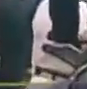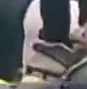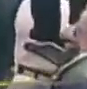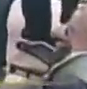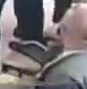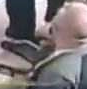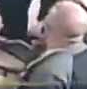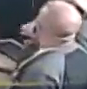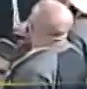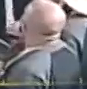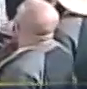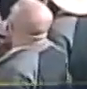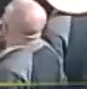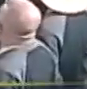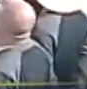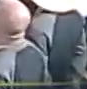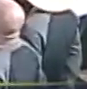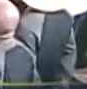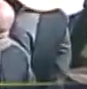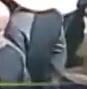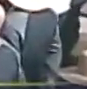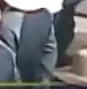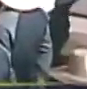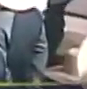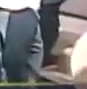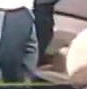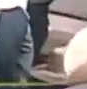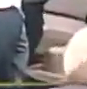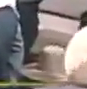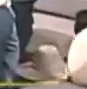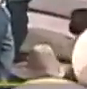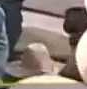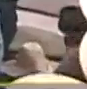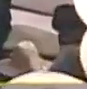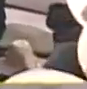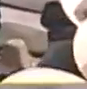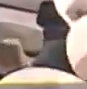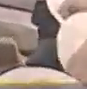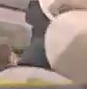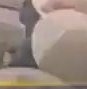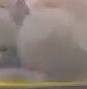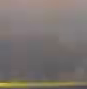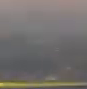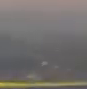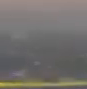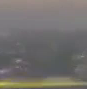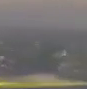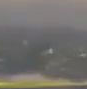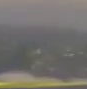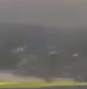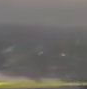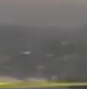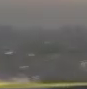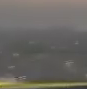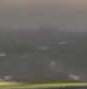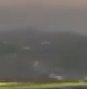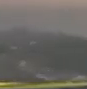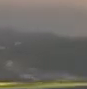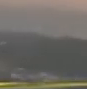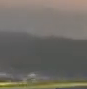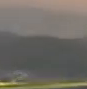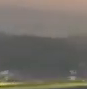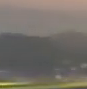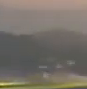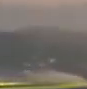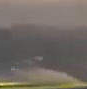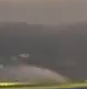de Fedeindustria, Conindustria, Fedecámara, empresarios, a los ganaderos, a los pescadores, a